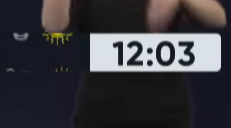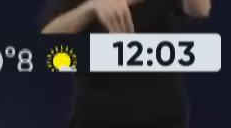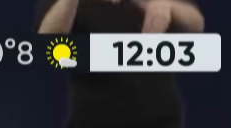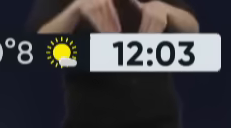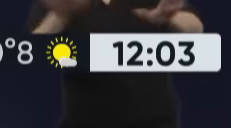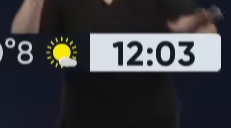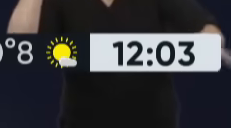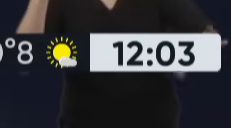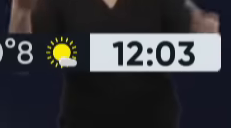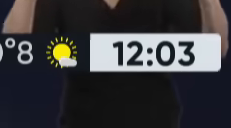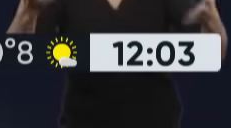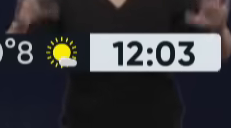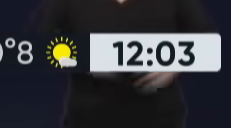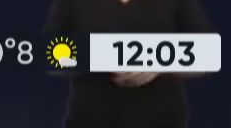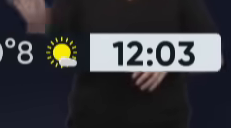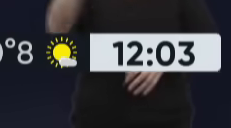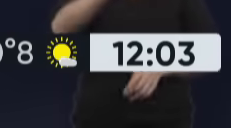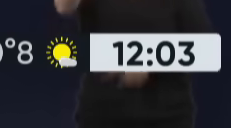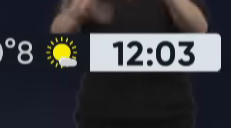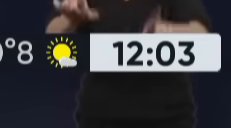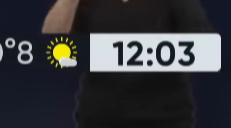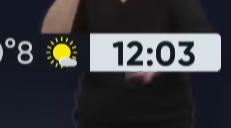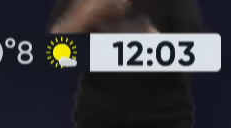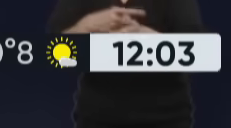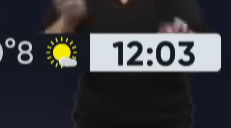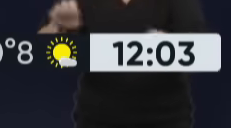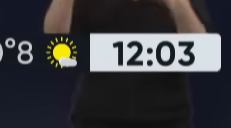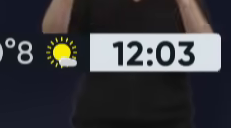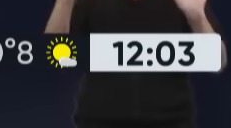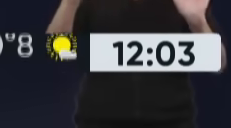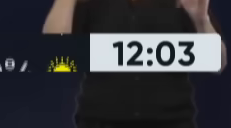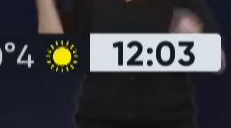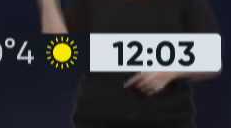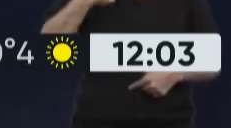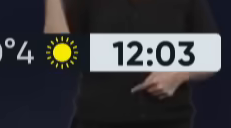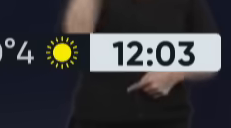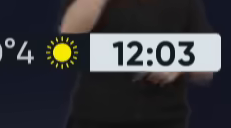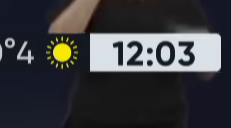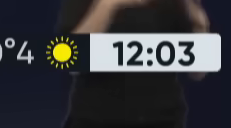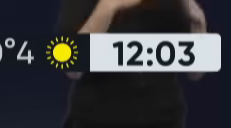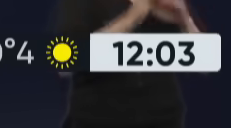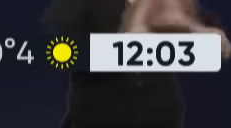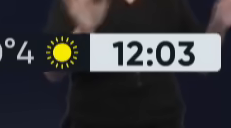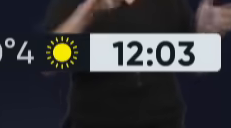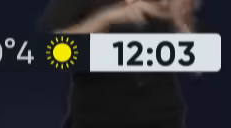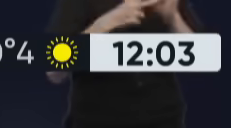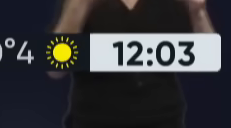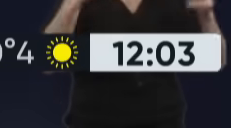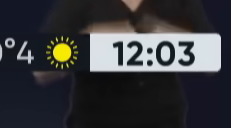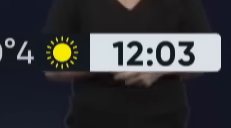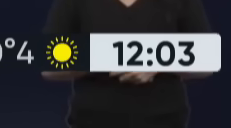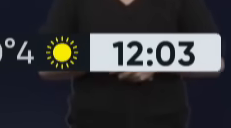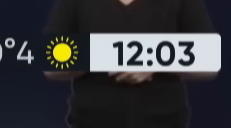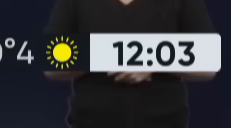haremos. Entonces, por ahí, repito, ese ñoñismo republicano a veces a uno le da más pena o más